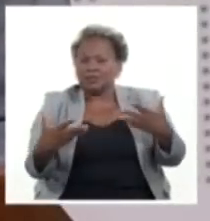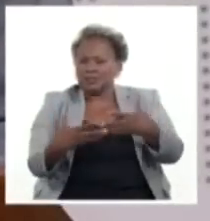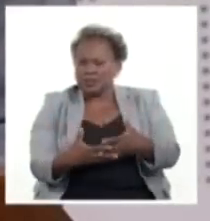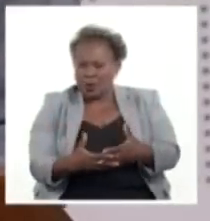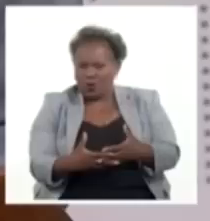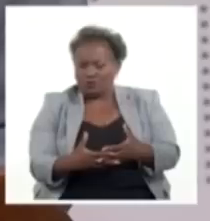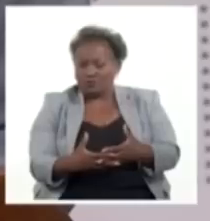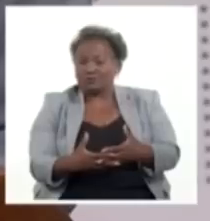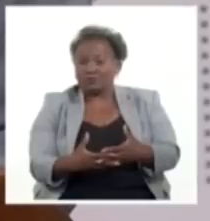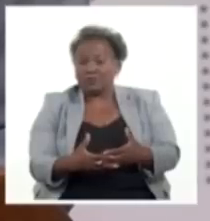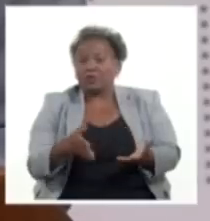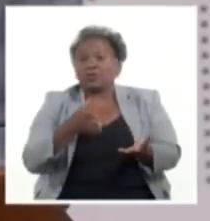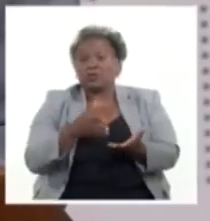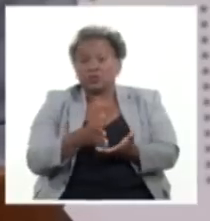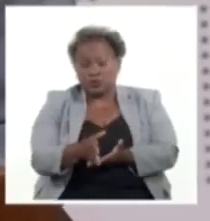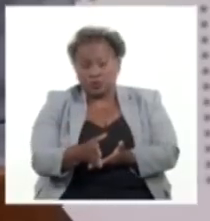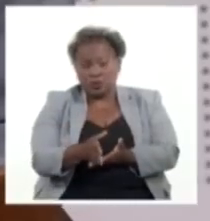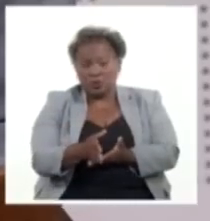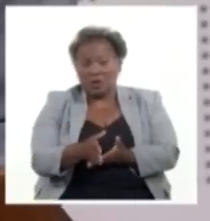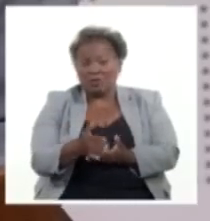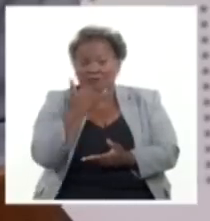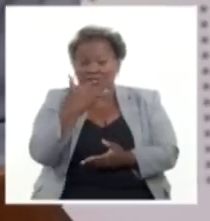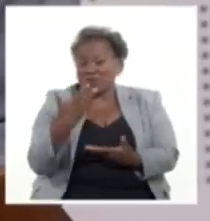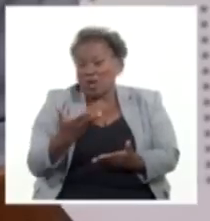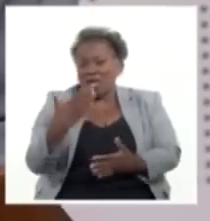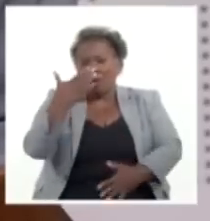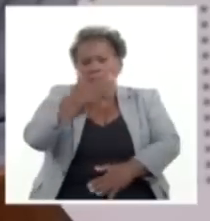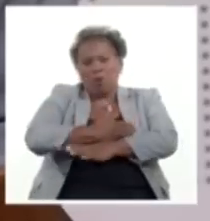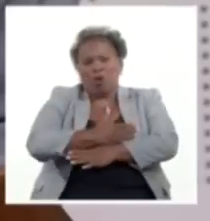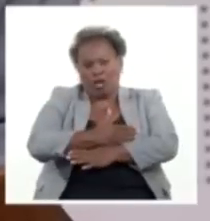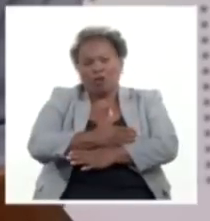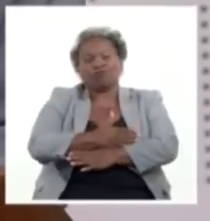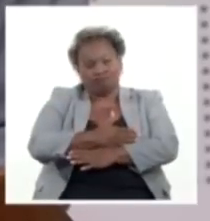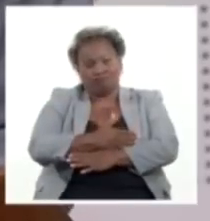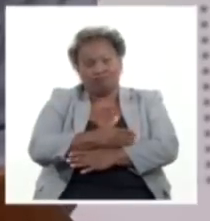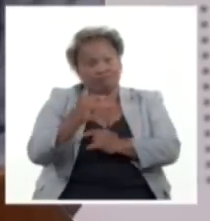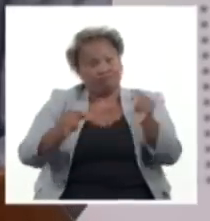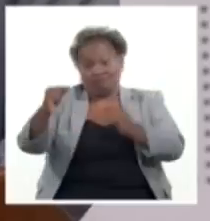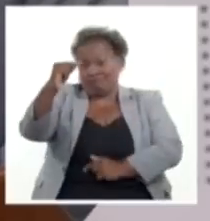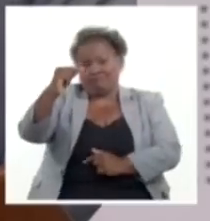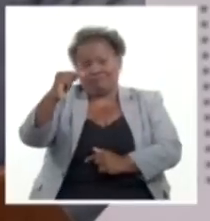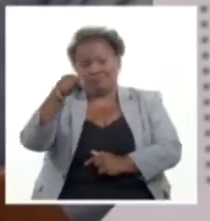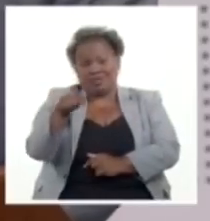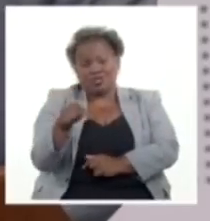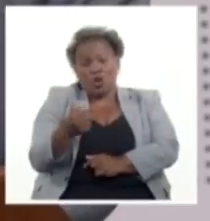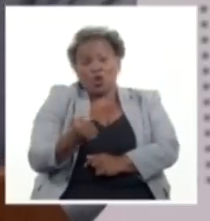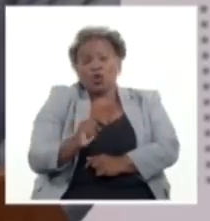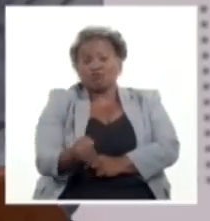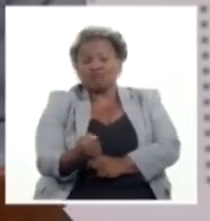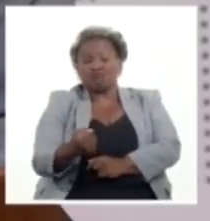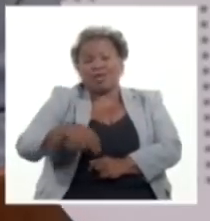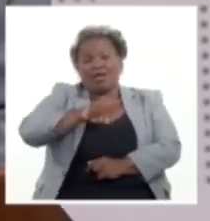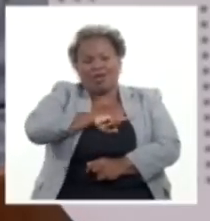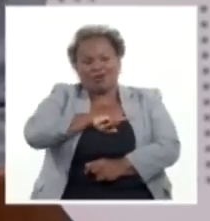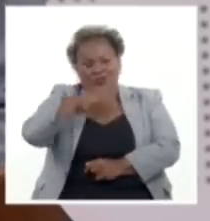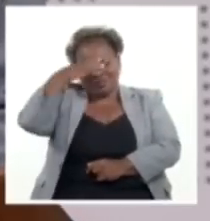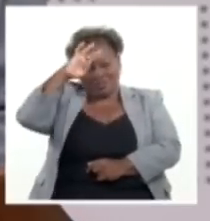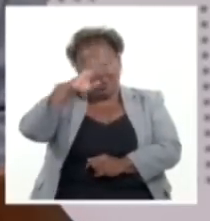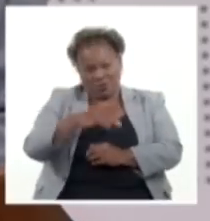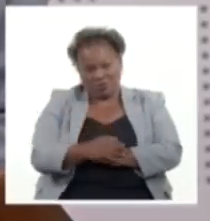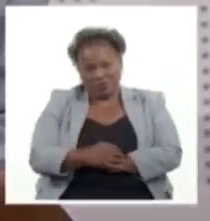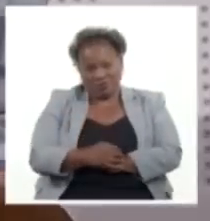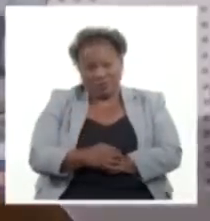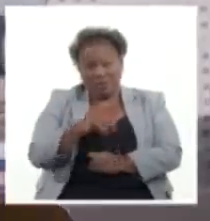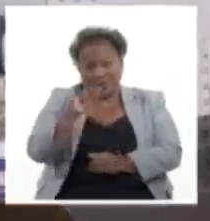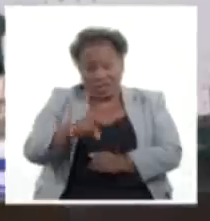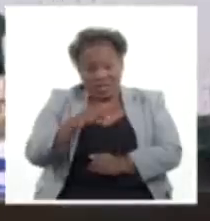bilateral continúa siendo el bloqueo económico como arma de coerción cruel, ilegítima e inmoral que constituye